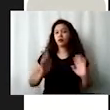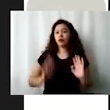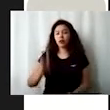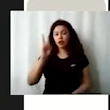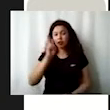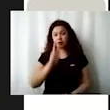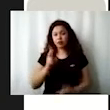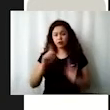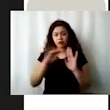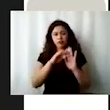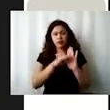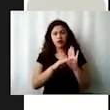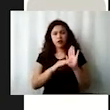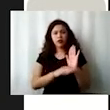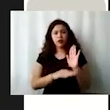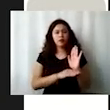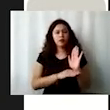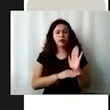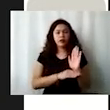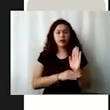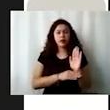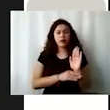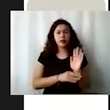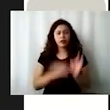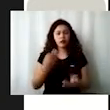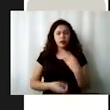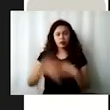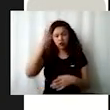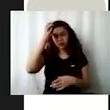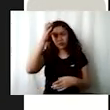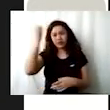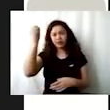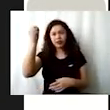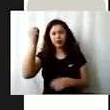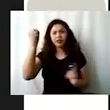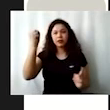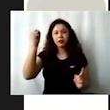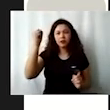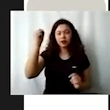estas, conocer todas estas definiciones y estos conceptos de puesto,